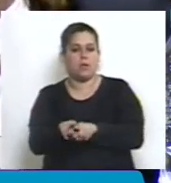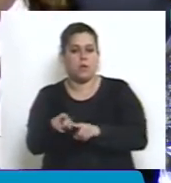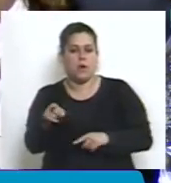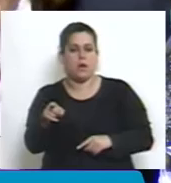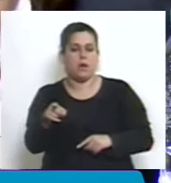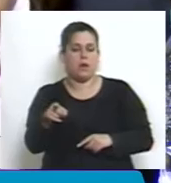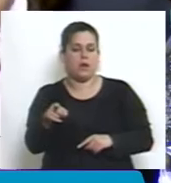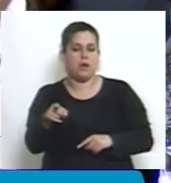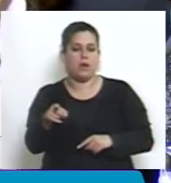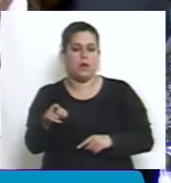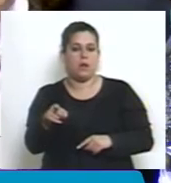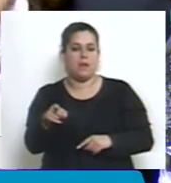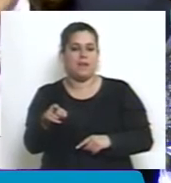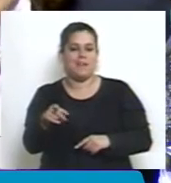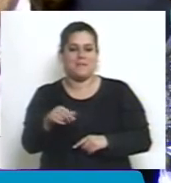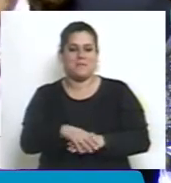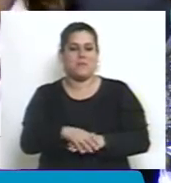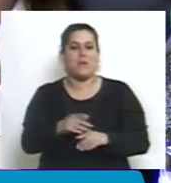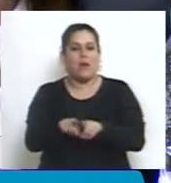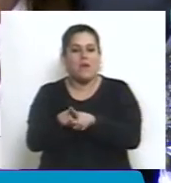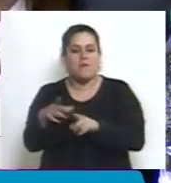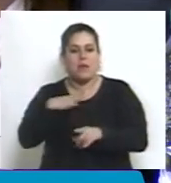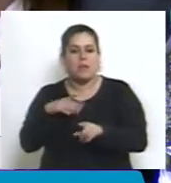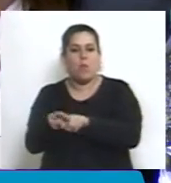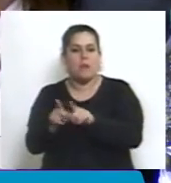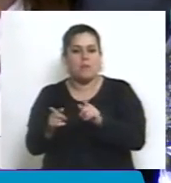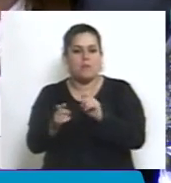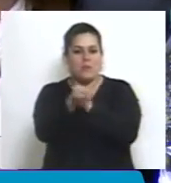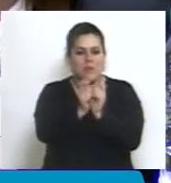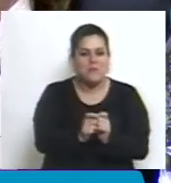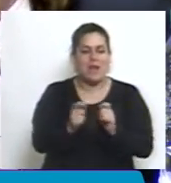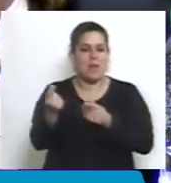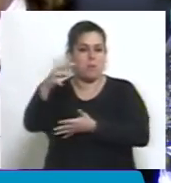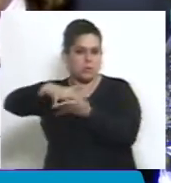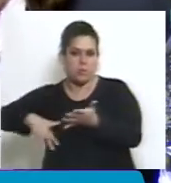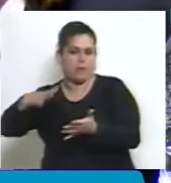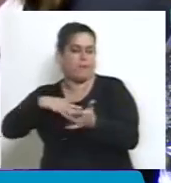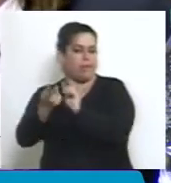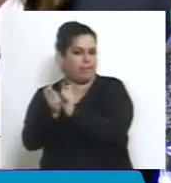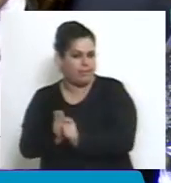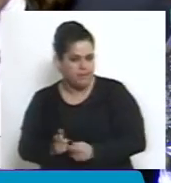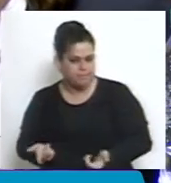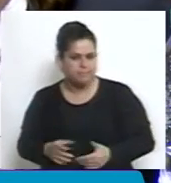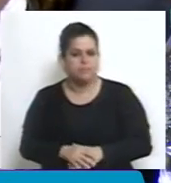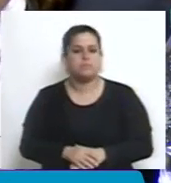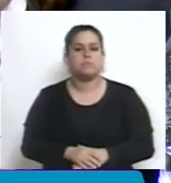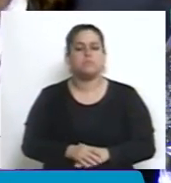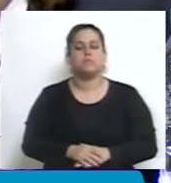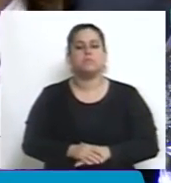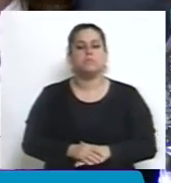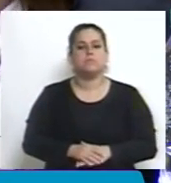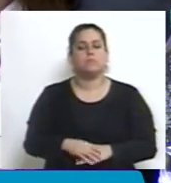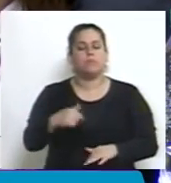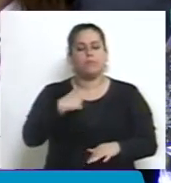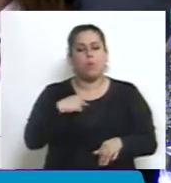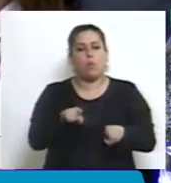su antojo, modificar las partidas de este presupuesto. Yo no voy a hacer hincapié en